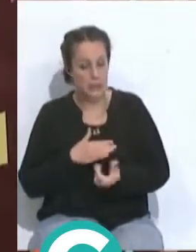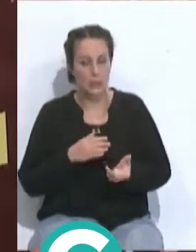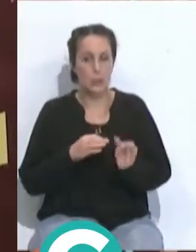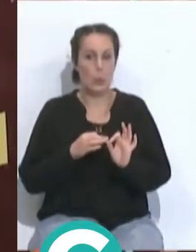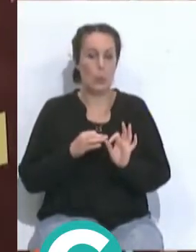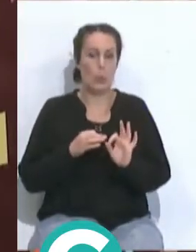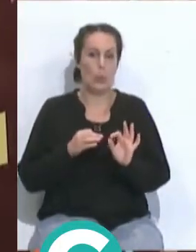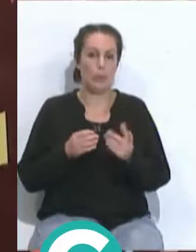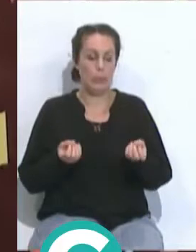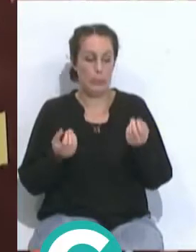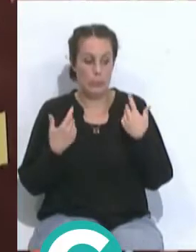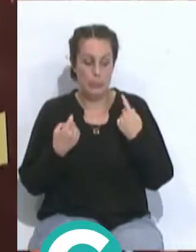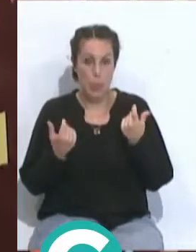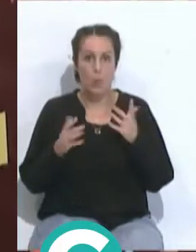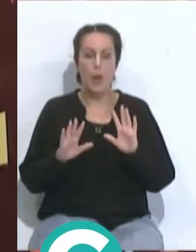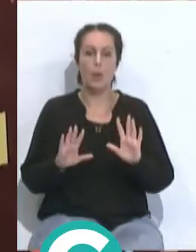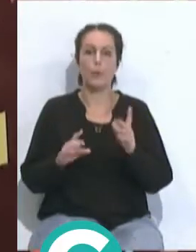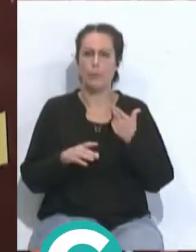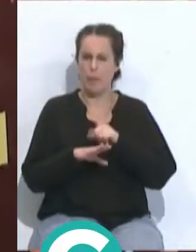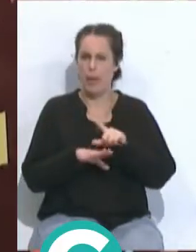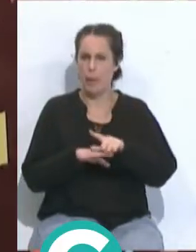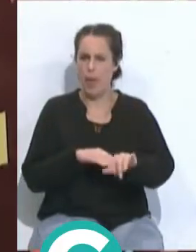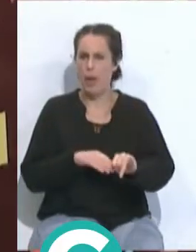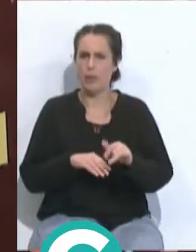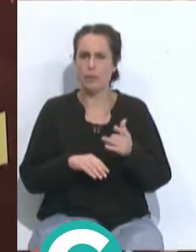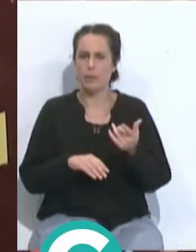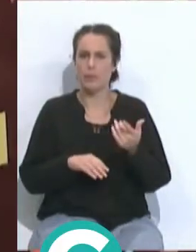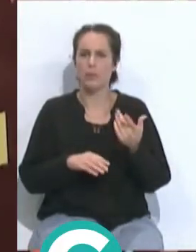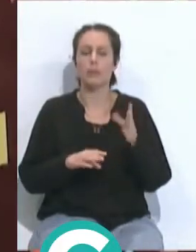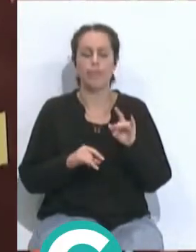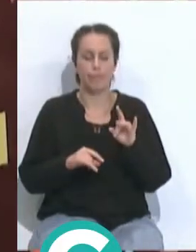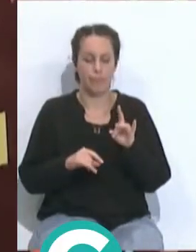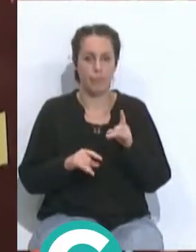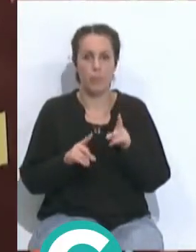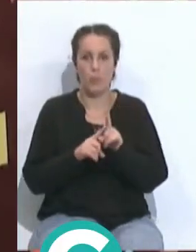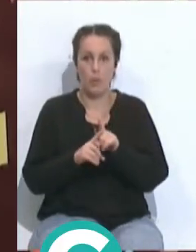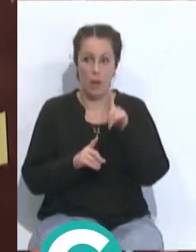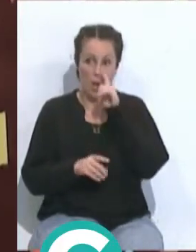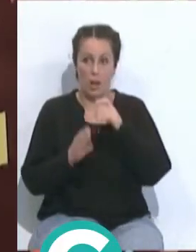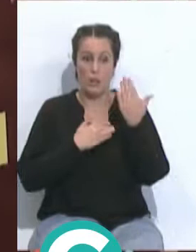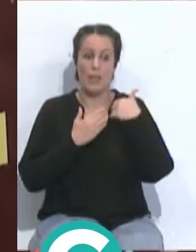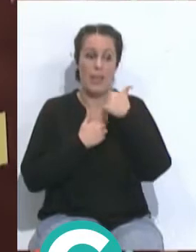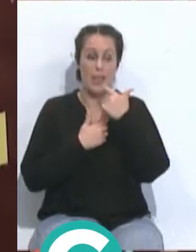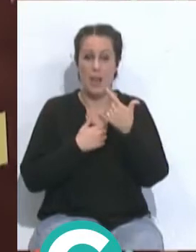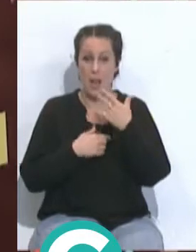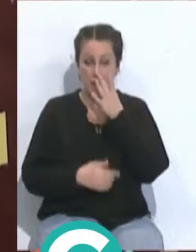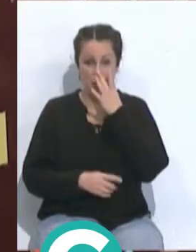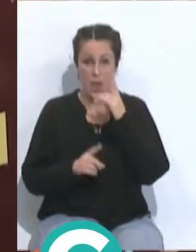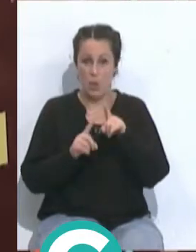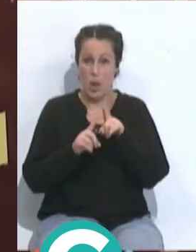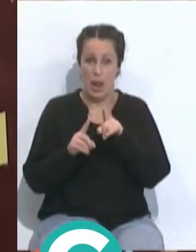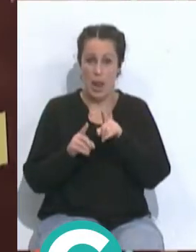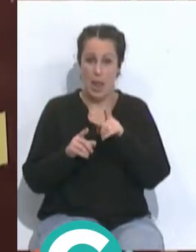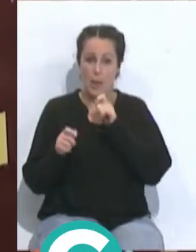pueda suponer, pero que tiene mucho de literatura, ¿no, Cristina? Claro, al final, igual que hace unos años, ¿no? Se decía que el carnaval era